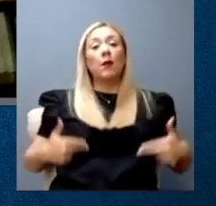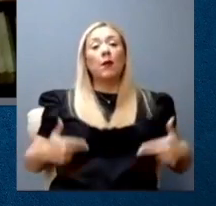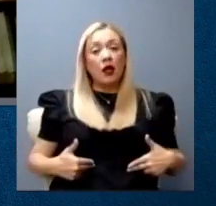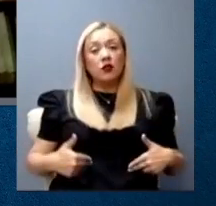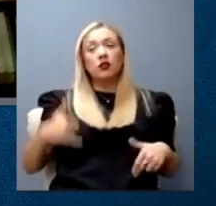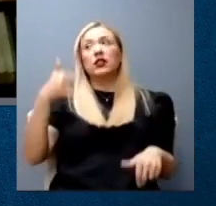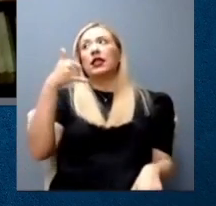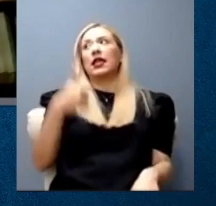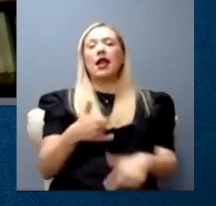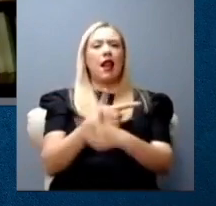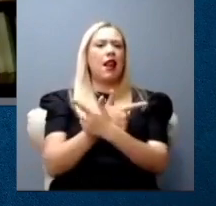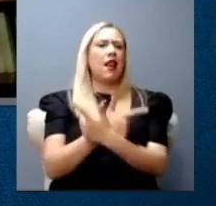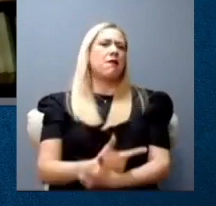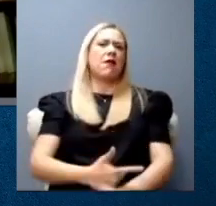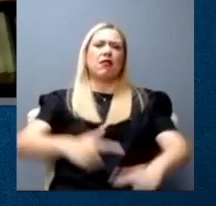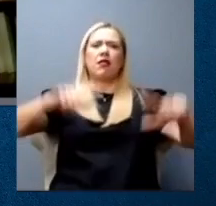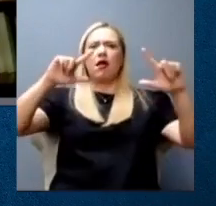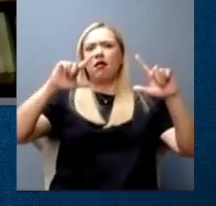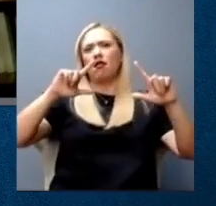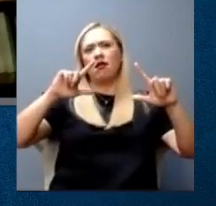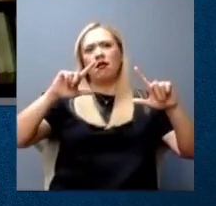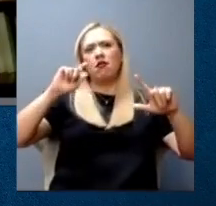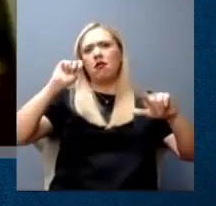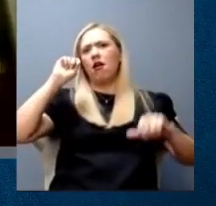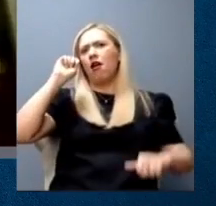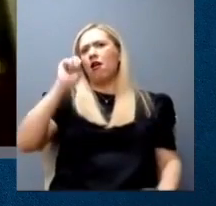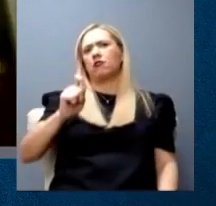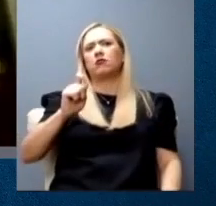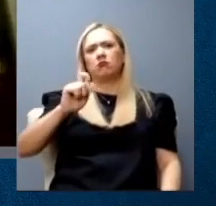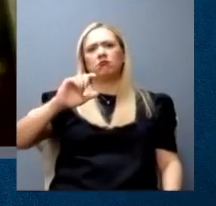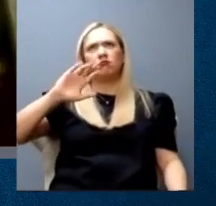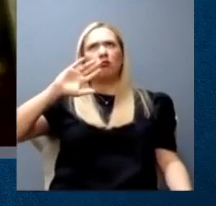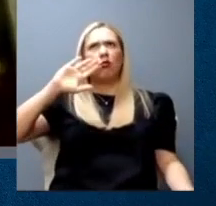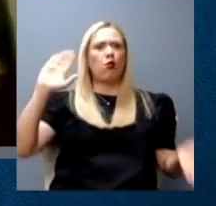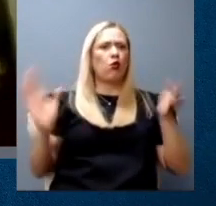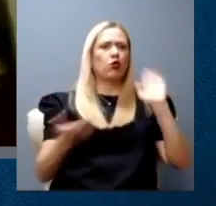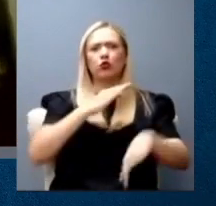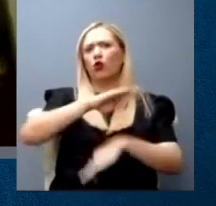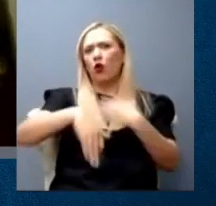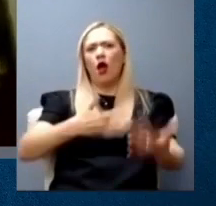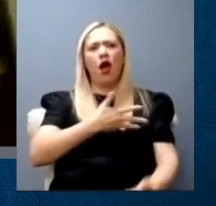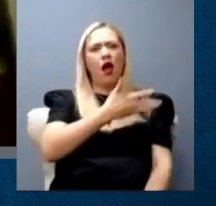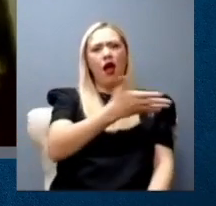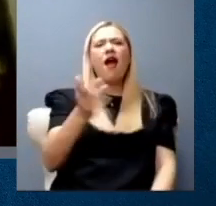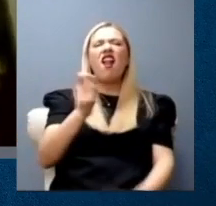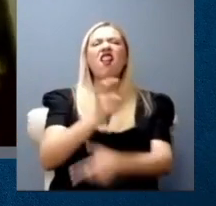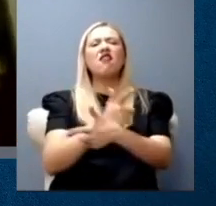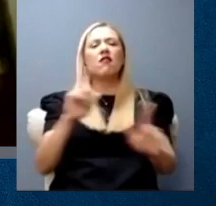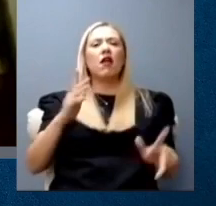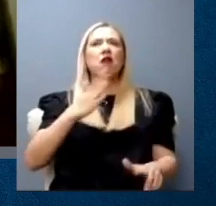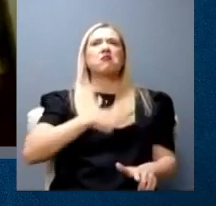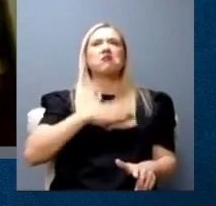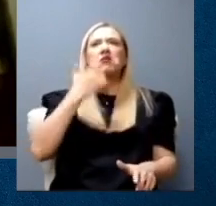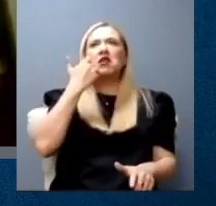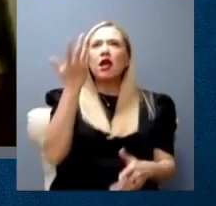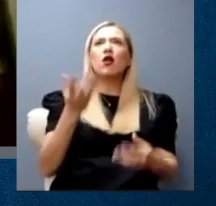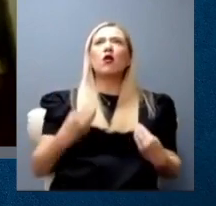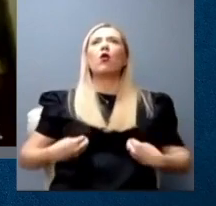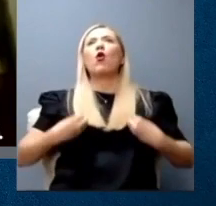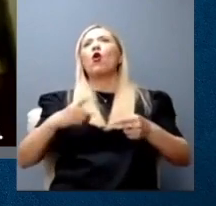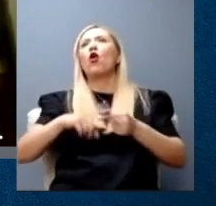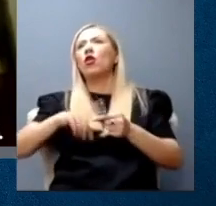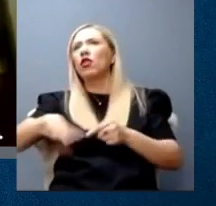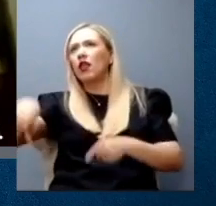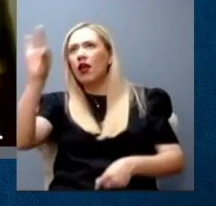y libertades fundamentales universalmente reconocidos. Sobre la construcción o sobre esos 3 ejes es sobre los que